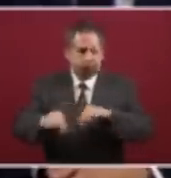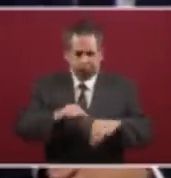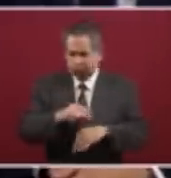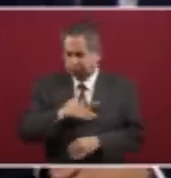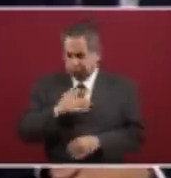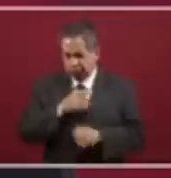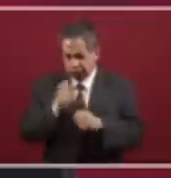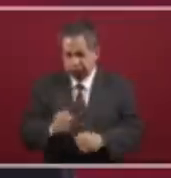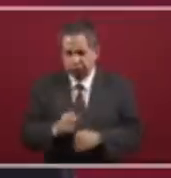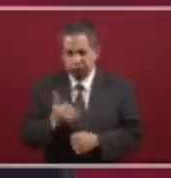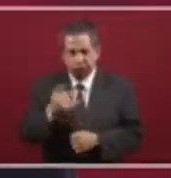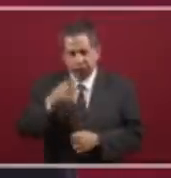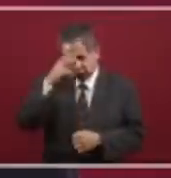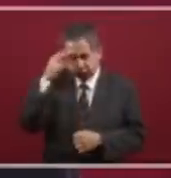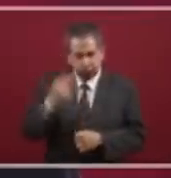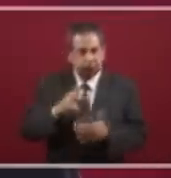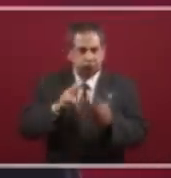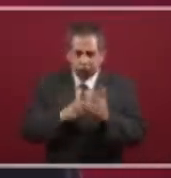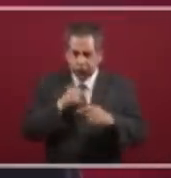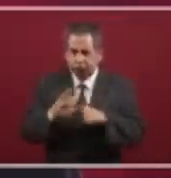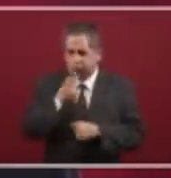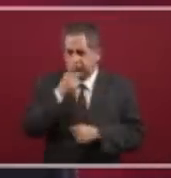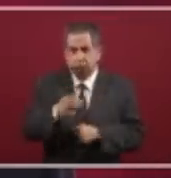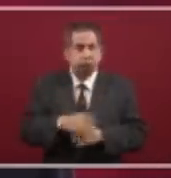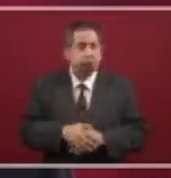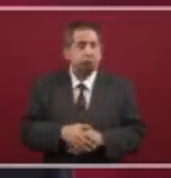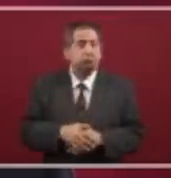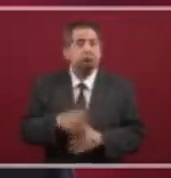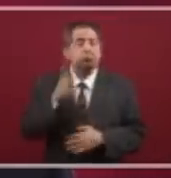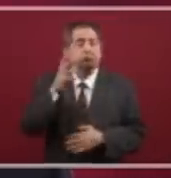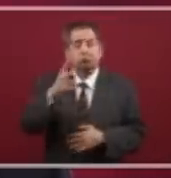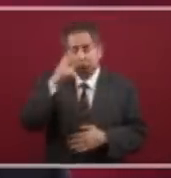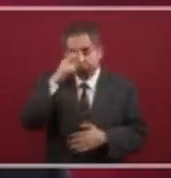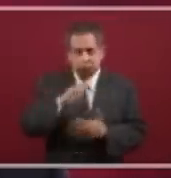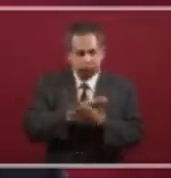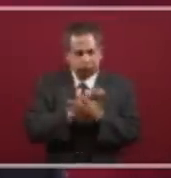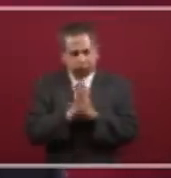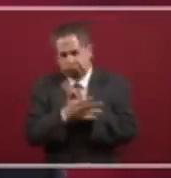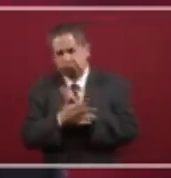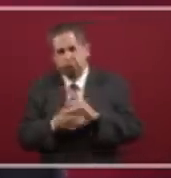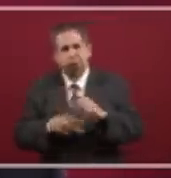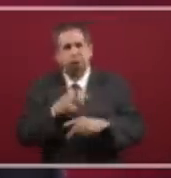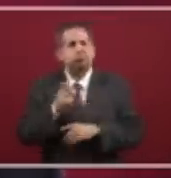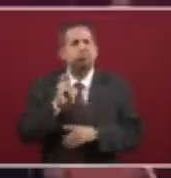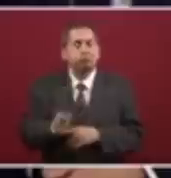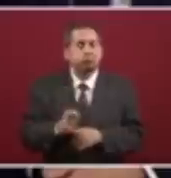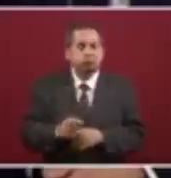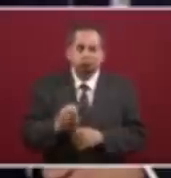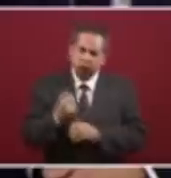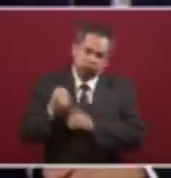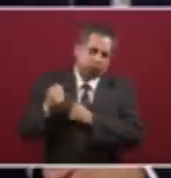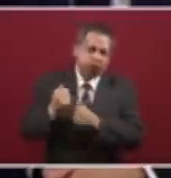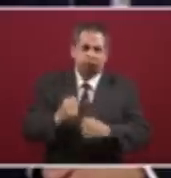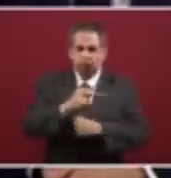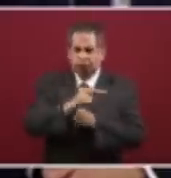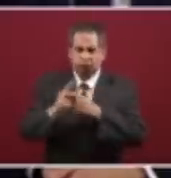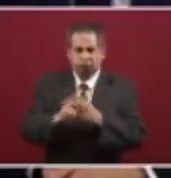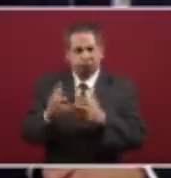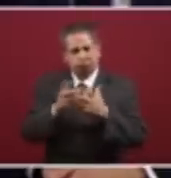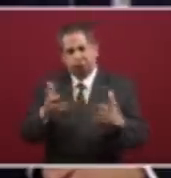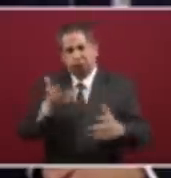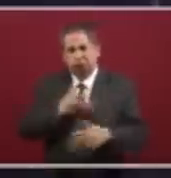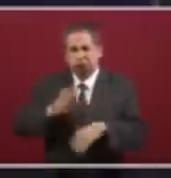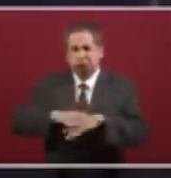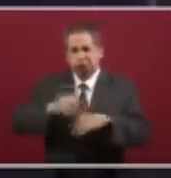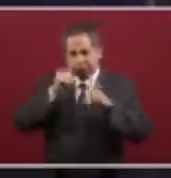méxico repito se va a convertir pronto muy pronto en una potencia con dimensión social